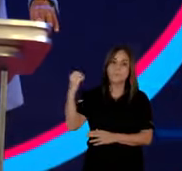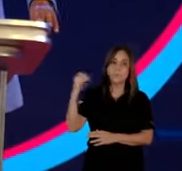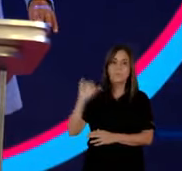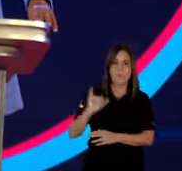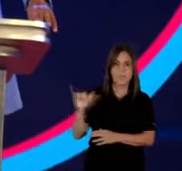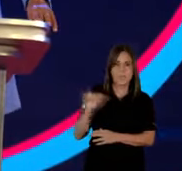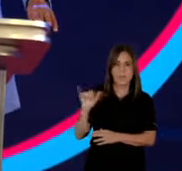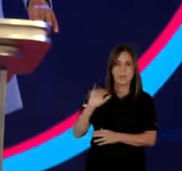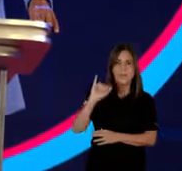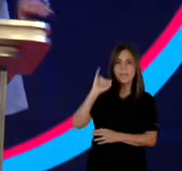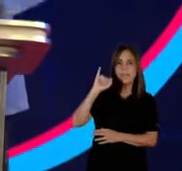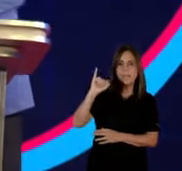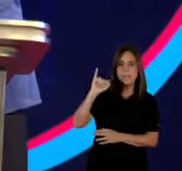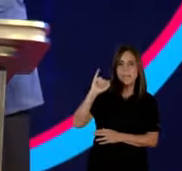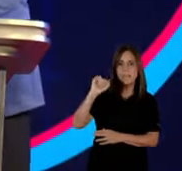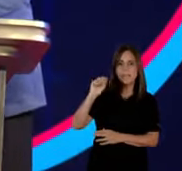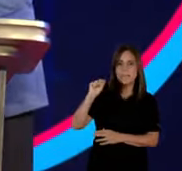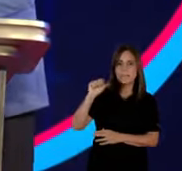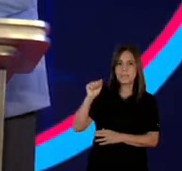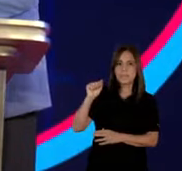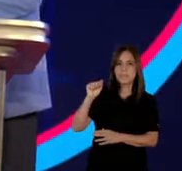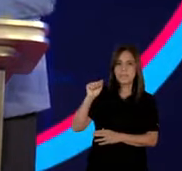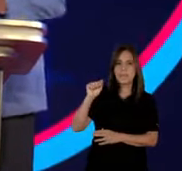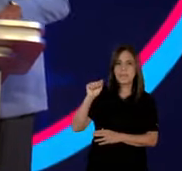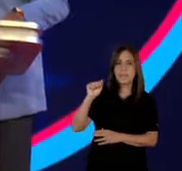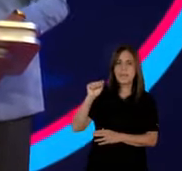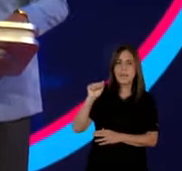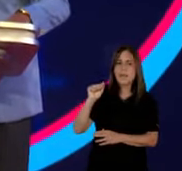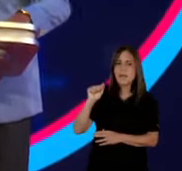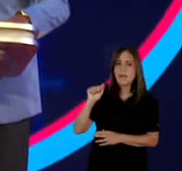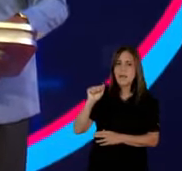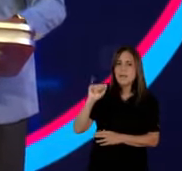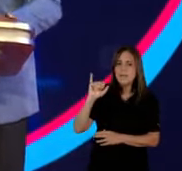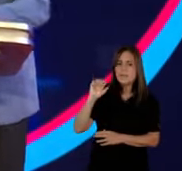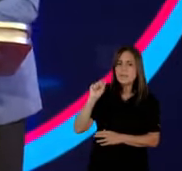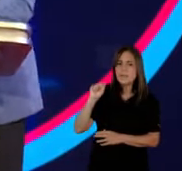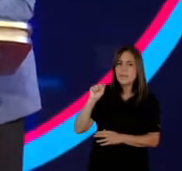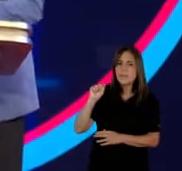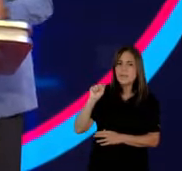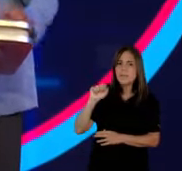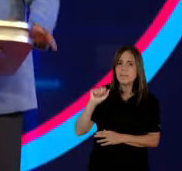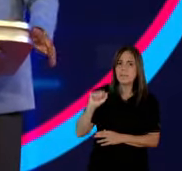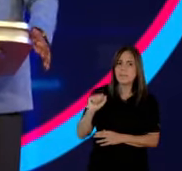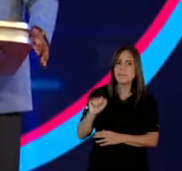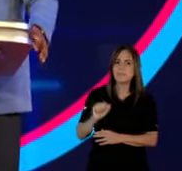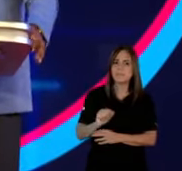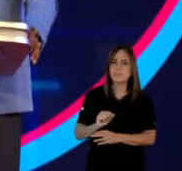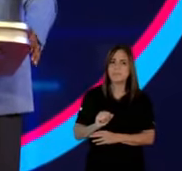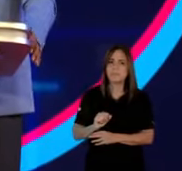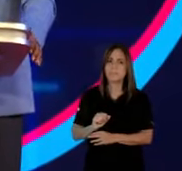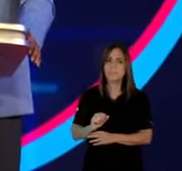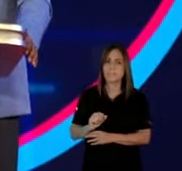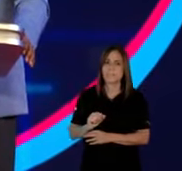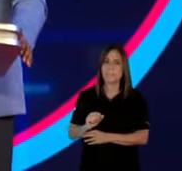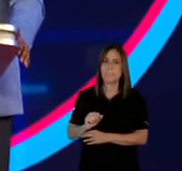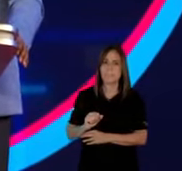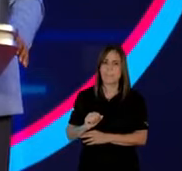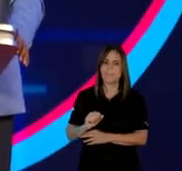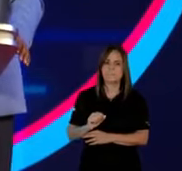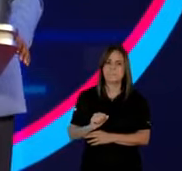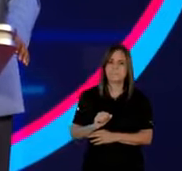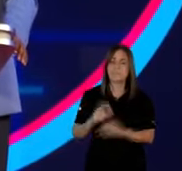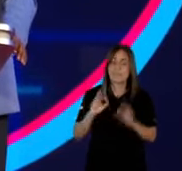Y también Isaías David Negrón Vázquez, también con su respectiva familia. Es parte de la familia de Julio Vázquez.